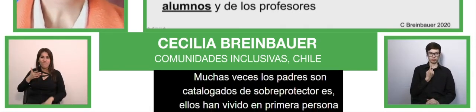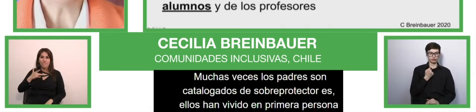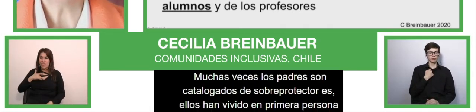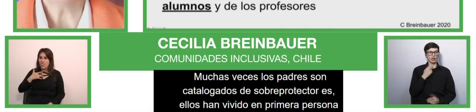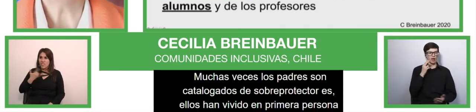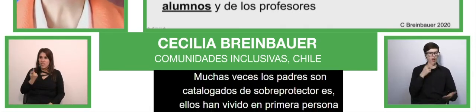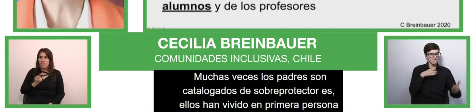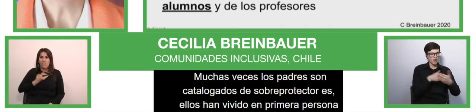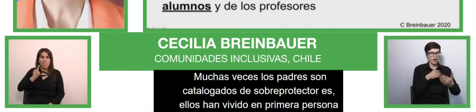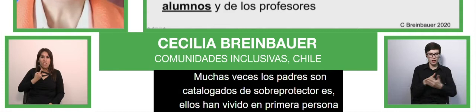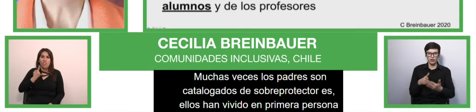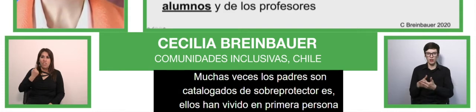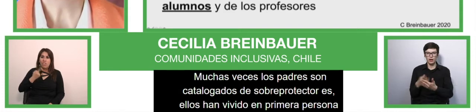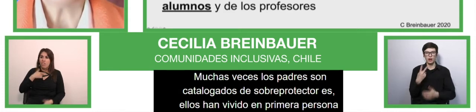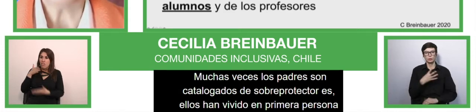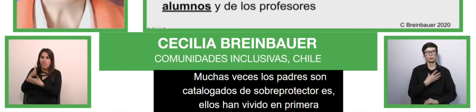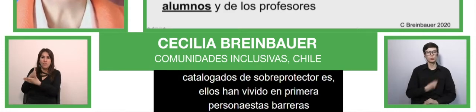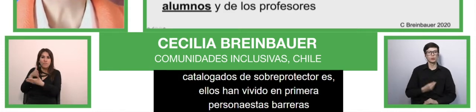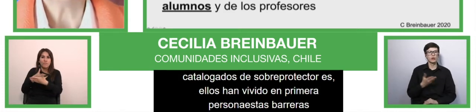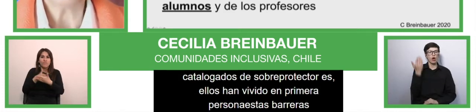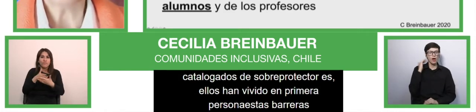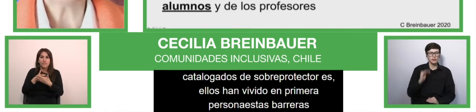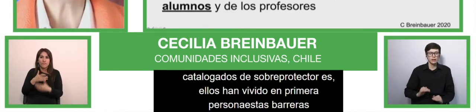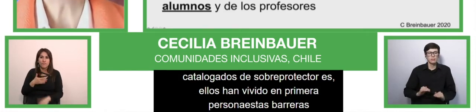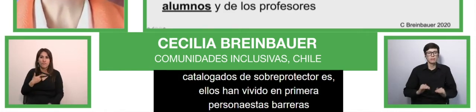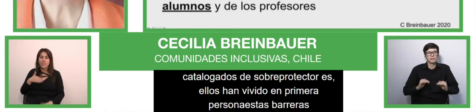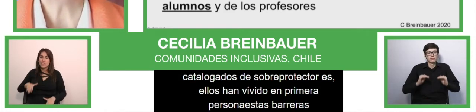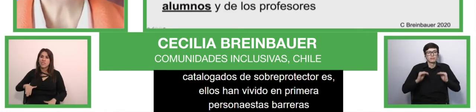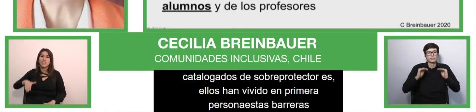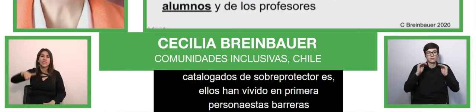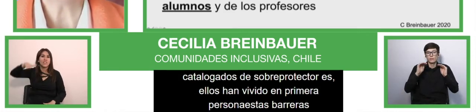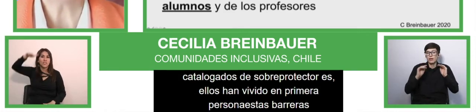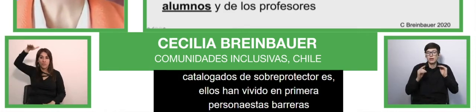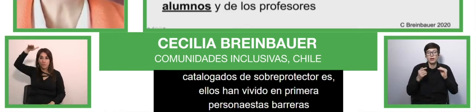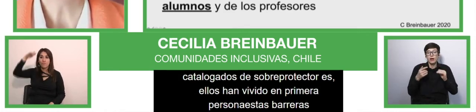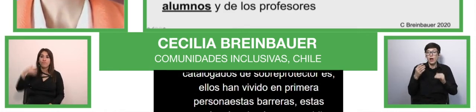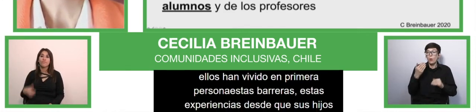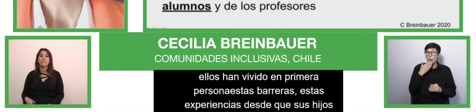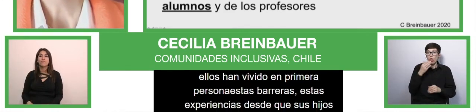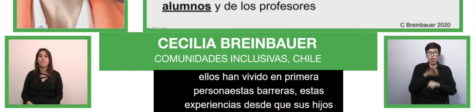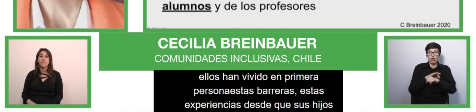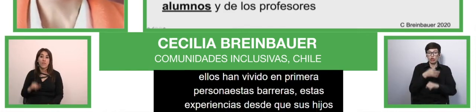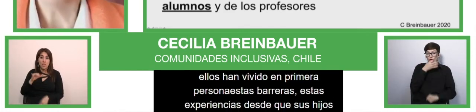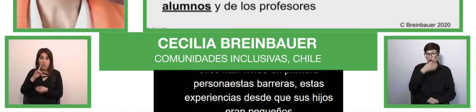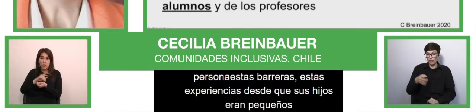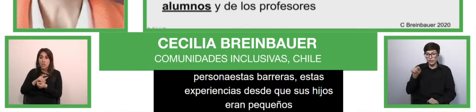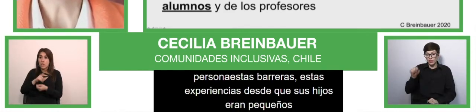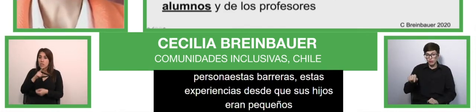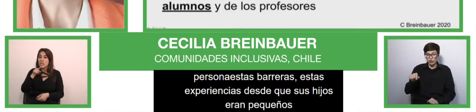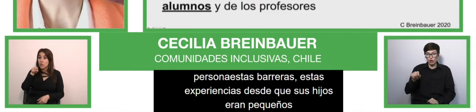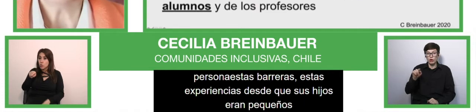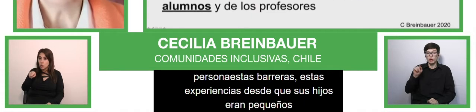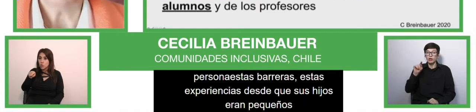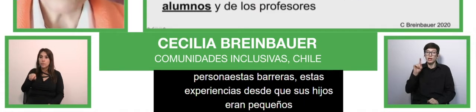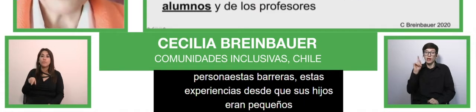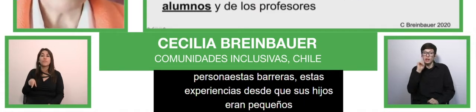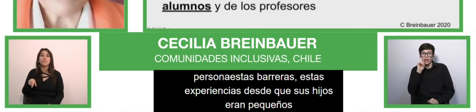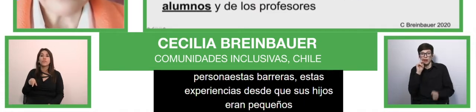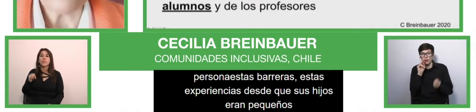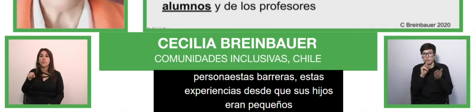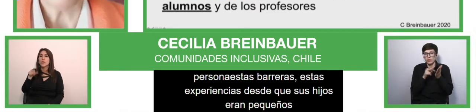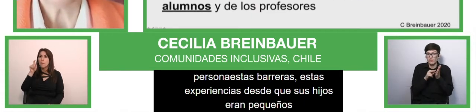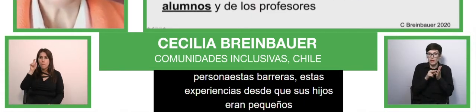desde que sus hijos eran pequeñitos desde que recibieron los diagnósticos desde una mirada del